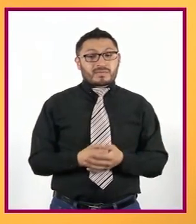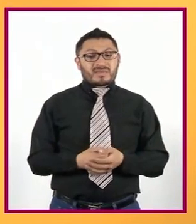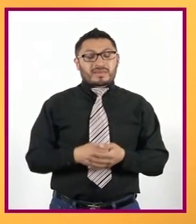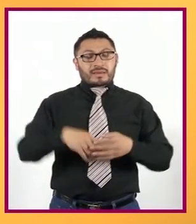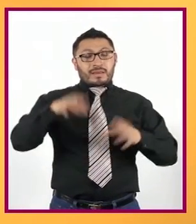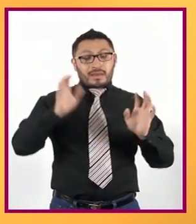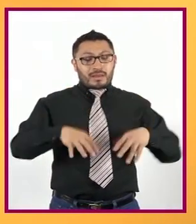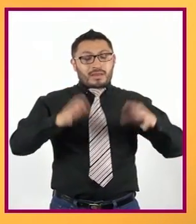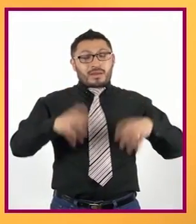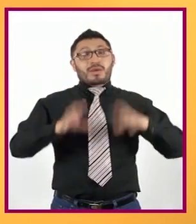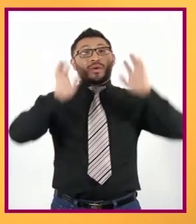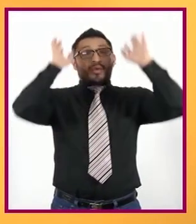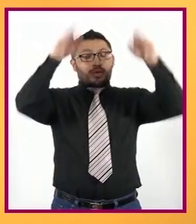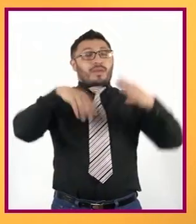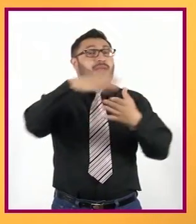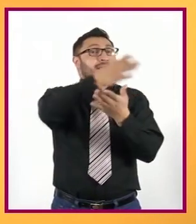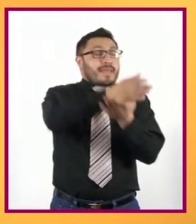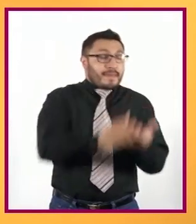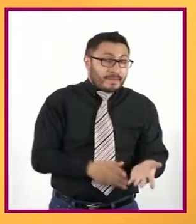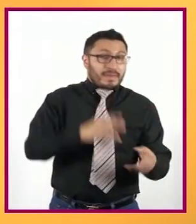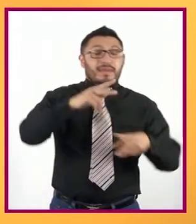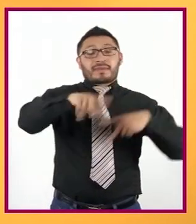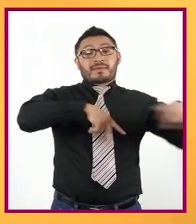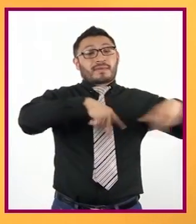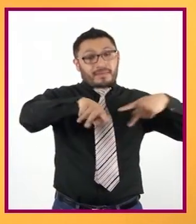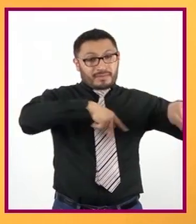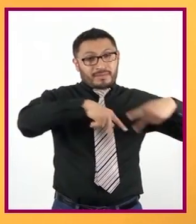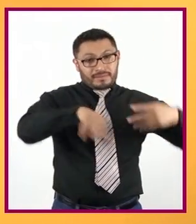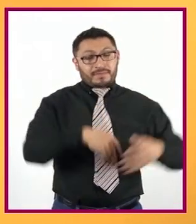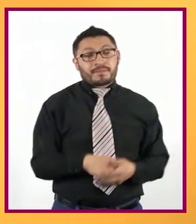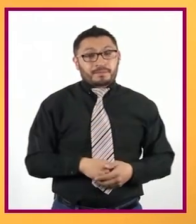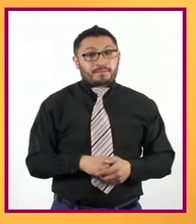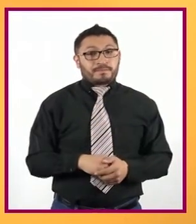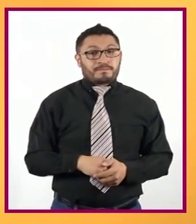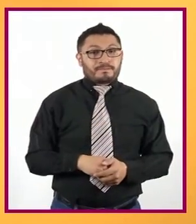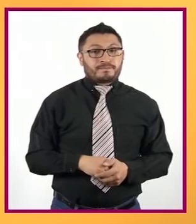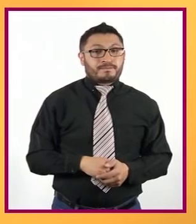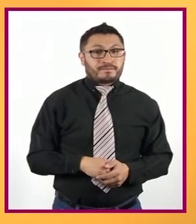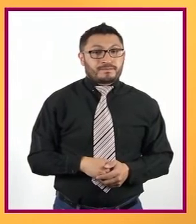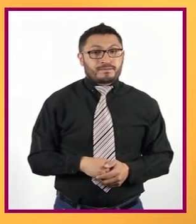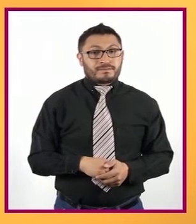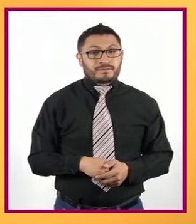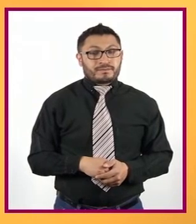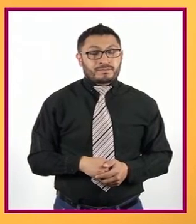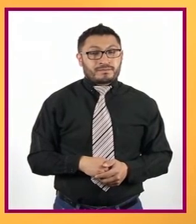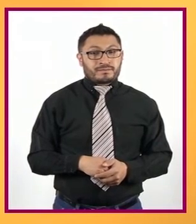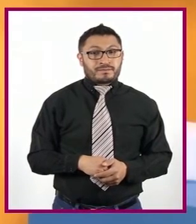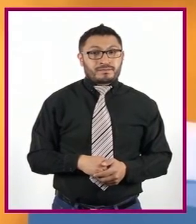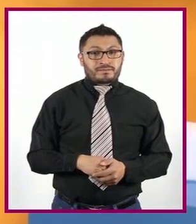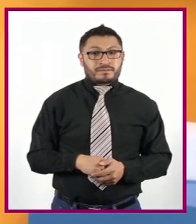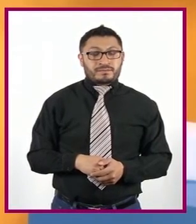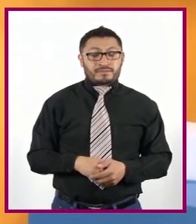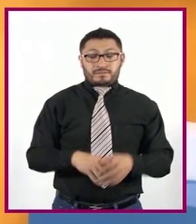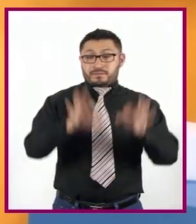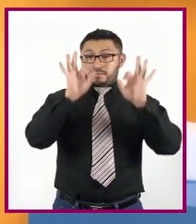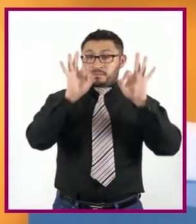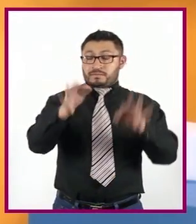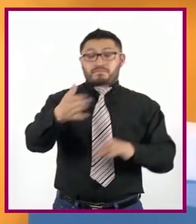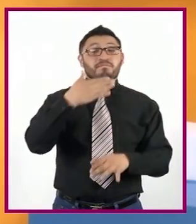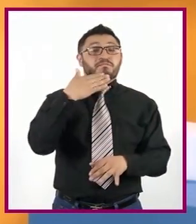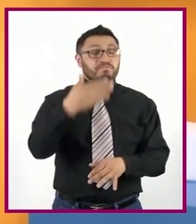de básquetbol será la mitad del sector que representa a la respuesta fútbol.